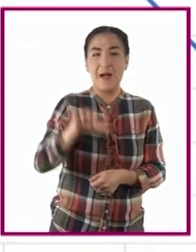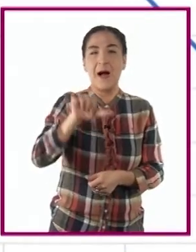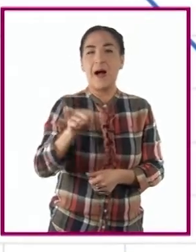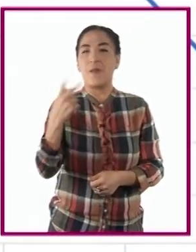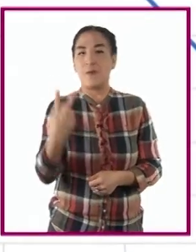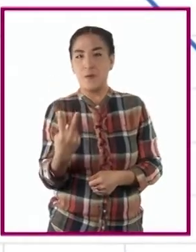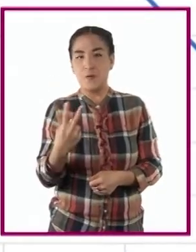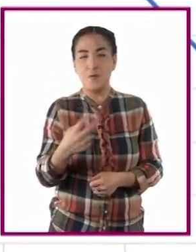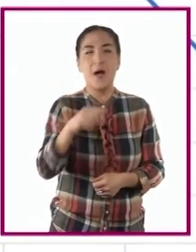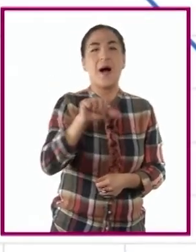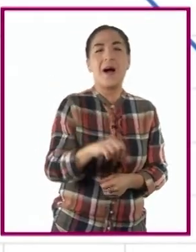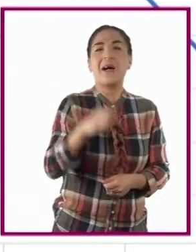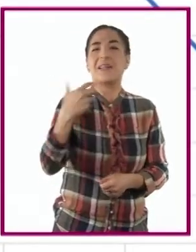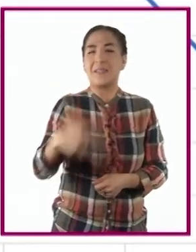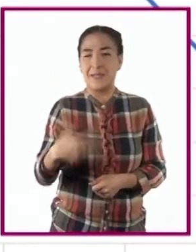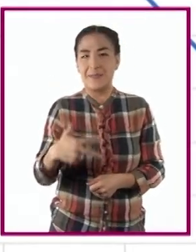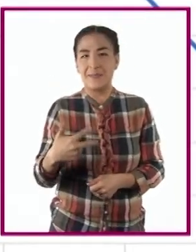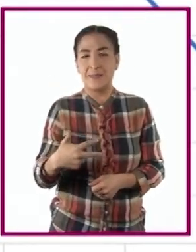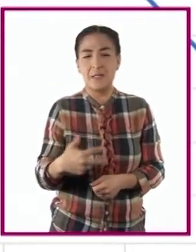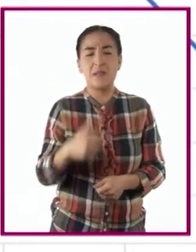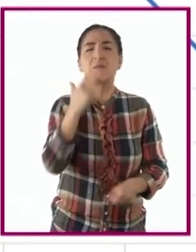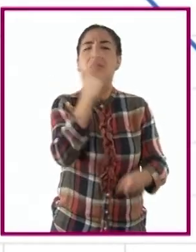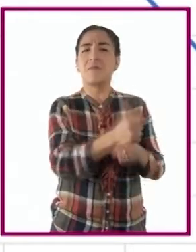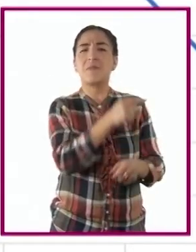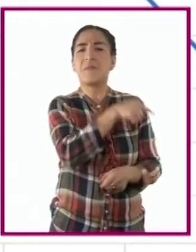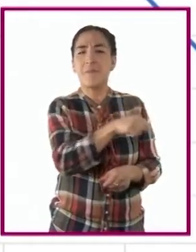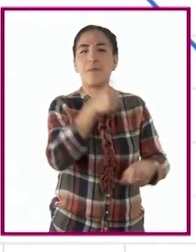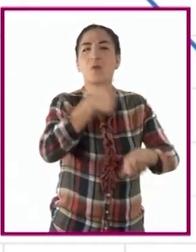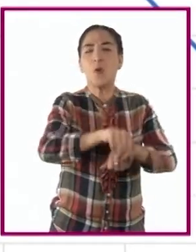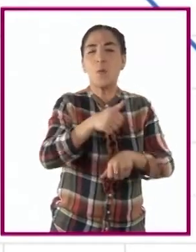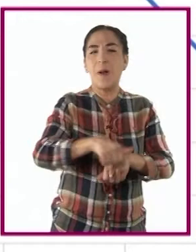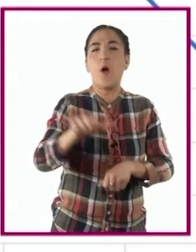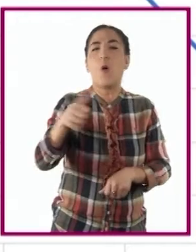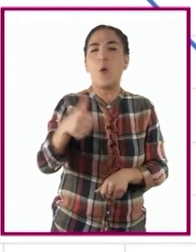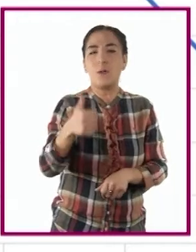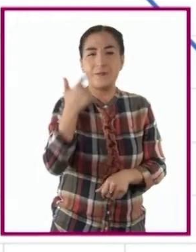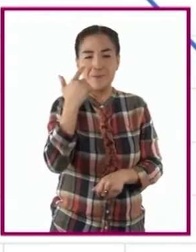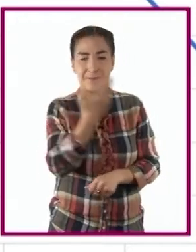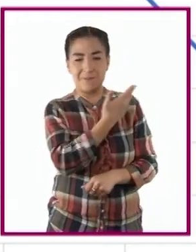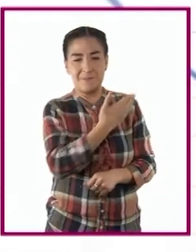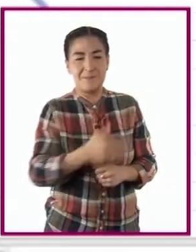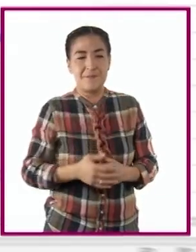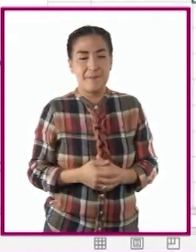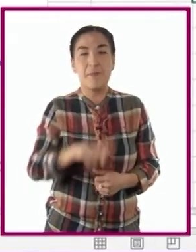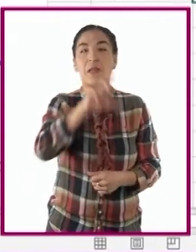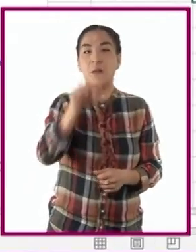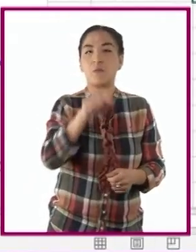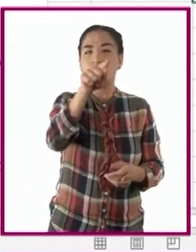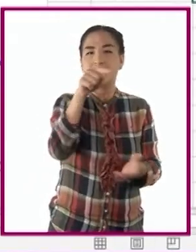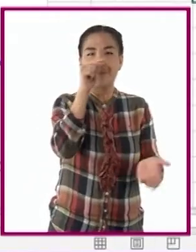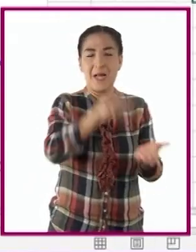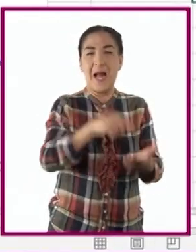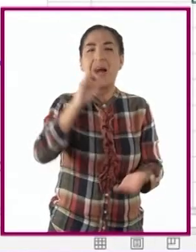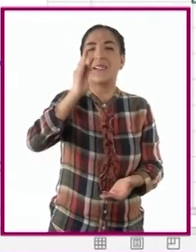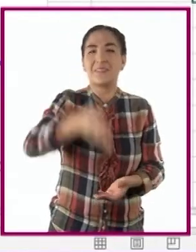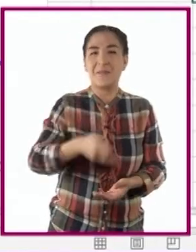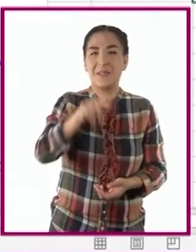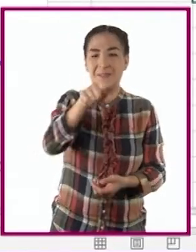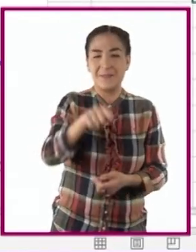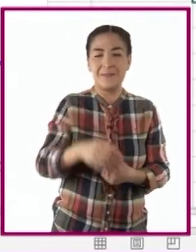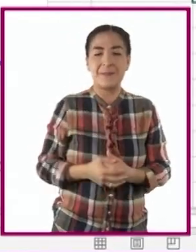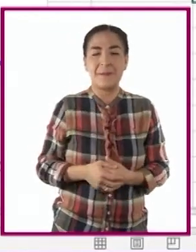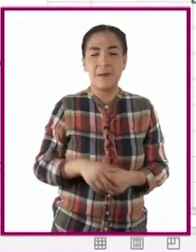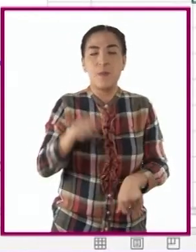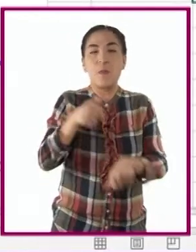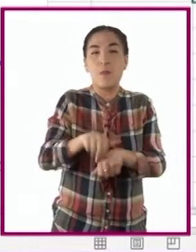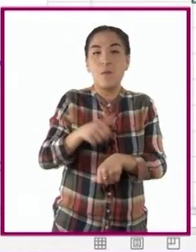A2 a A13, lo que se identifica con el número 11. Luego damos a Aceptar, botón donde se ubica el